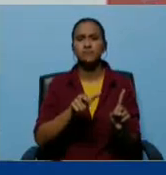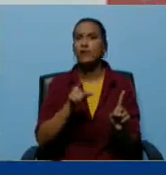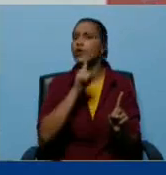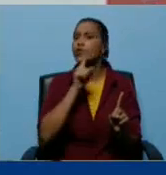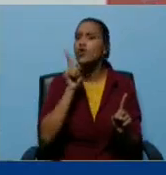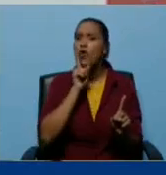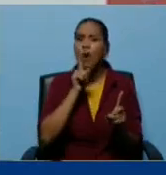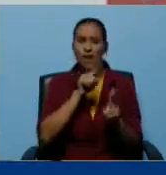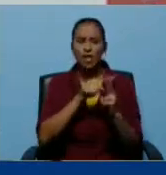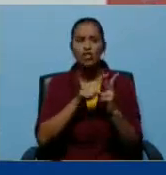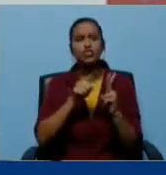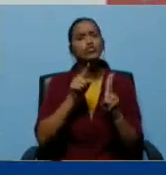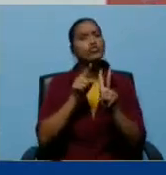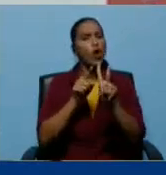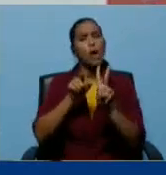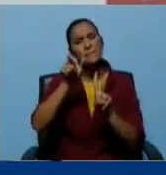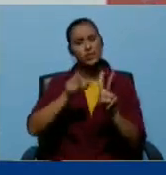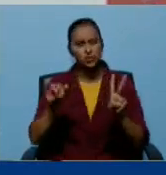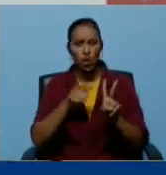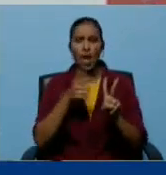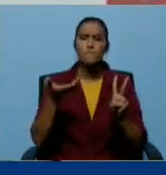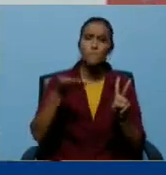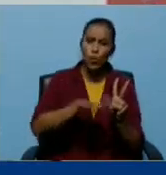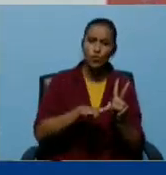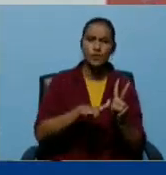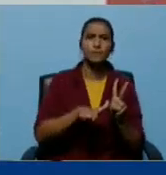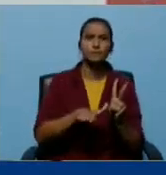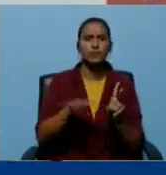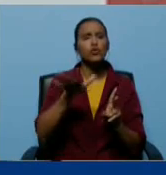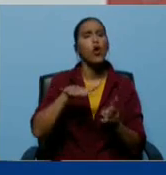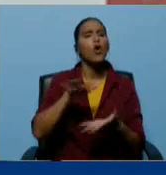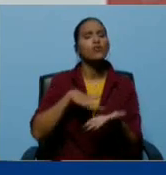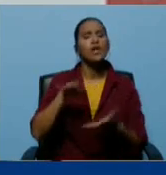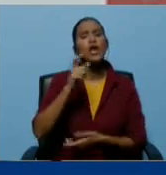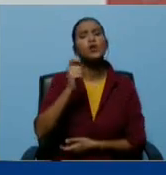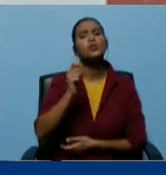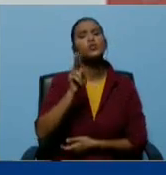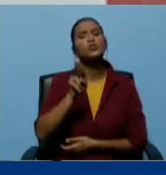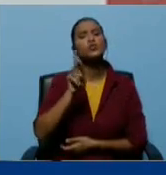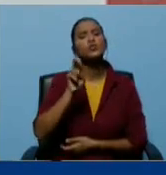las dos compatriotas, por favor. En Turmero,